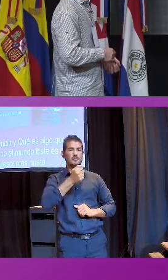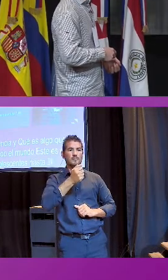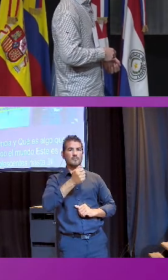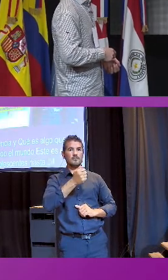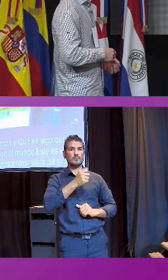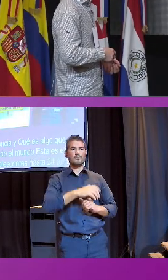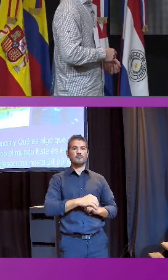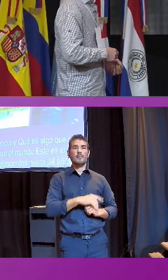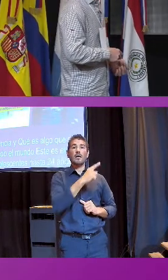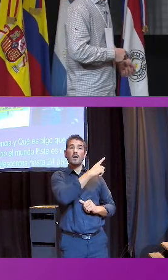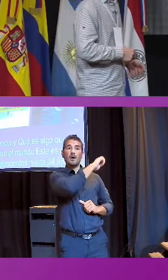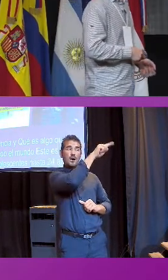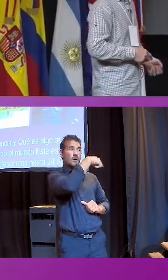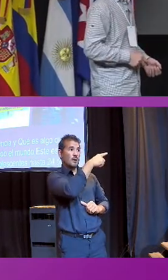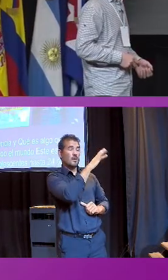24 años.